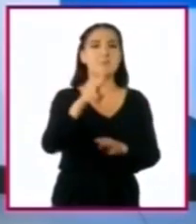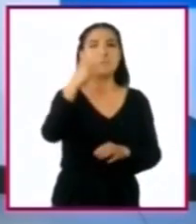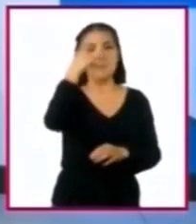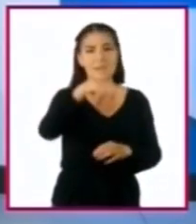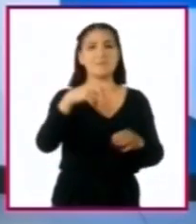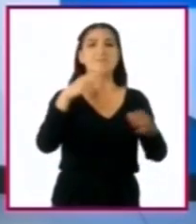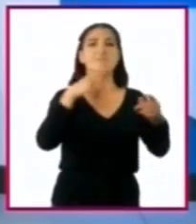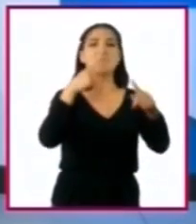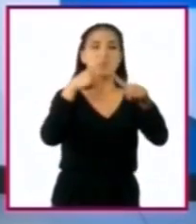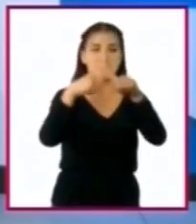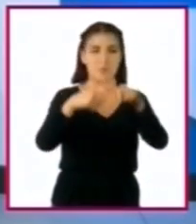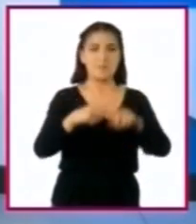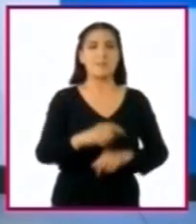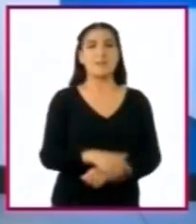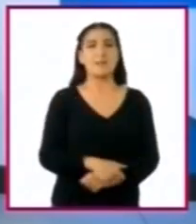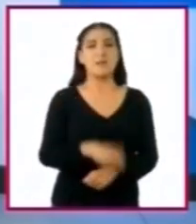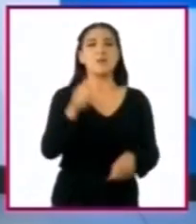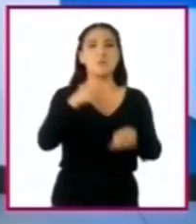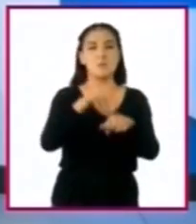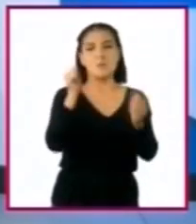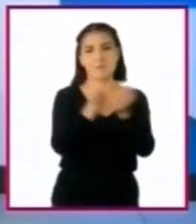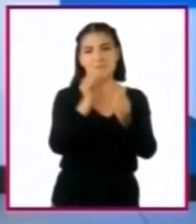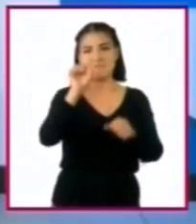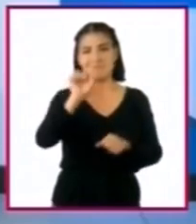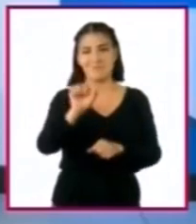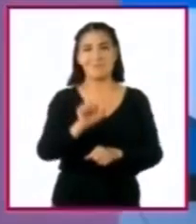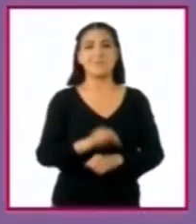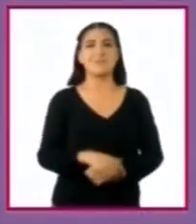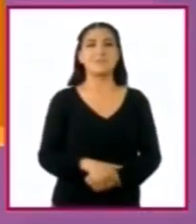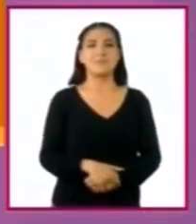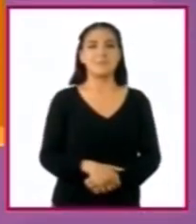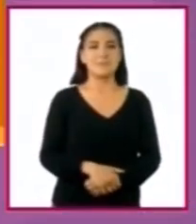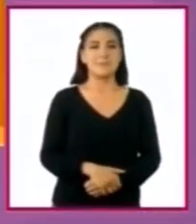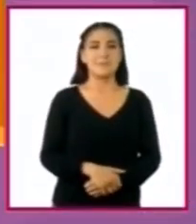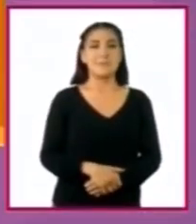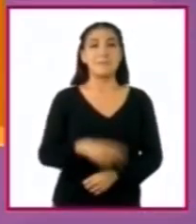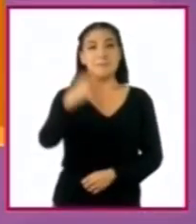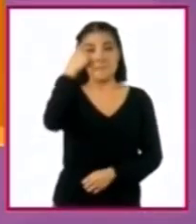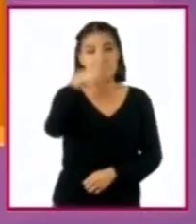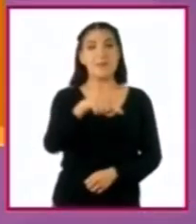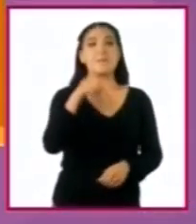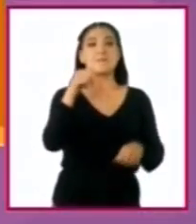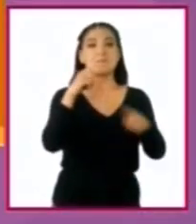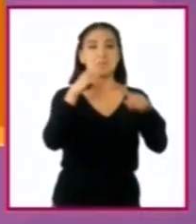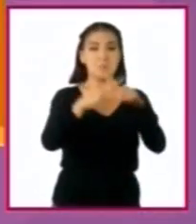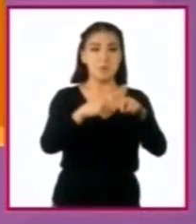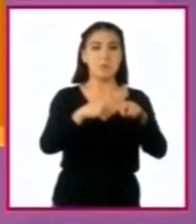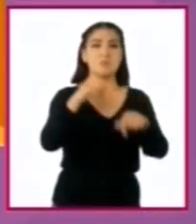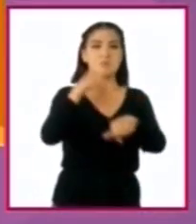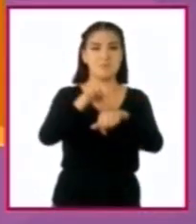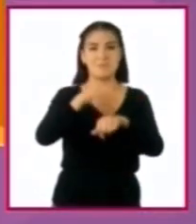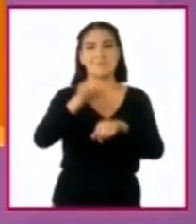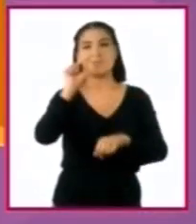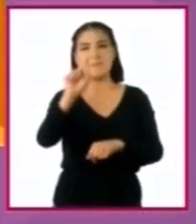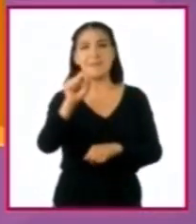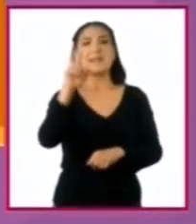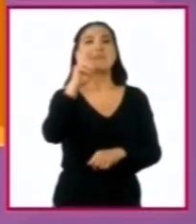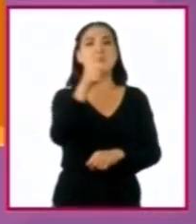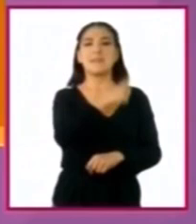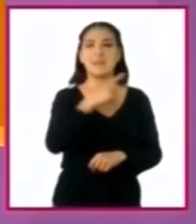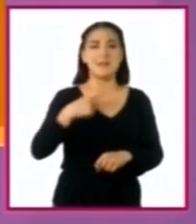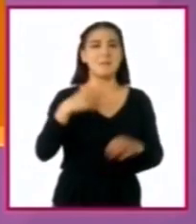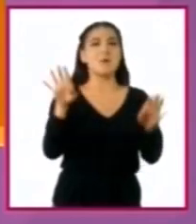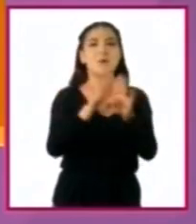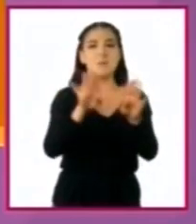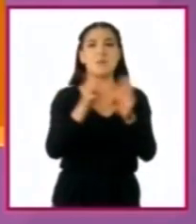la multiplicación con números decimales. Para multiplicar números decimales, debemos seguir el mismo